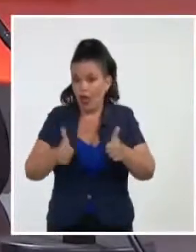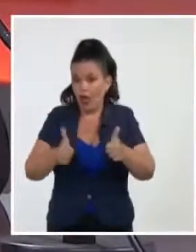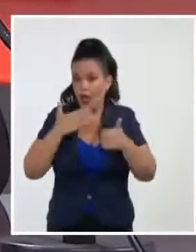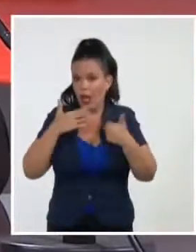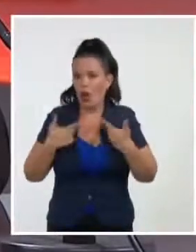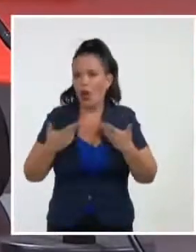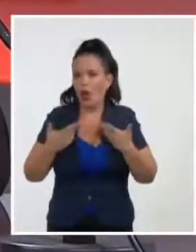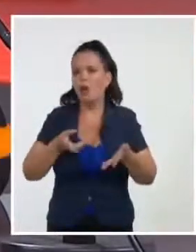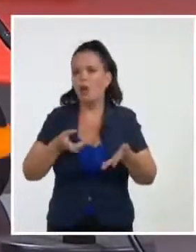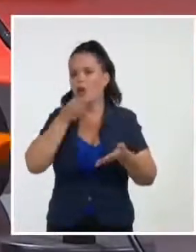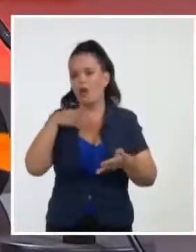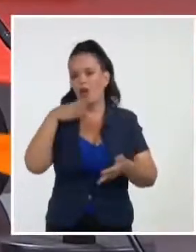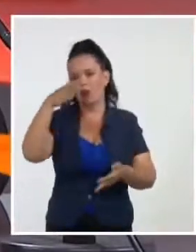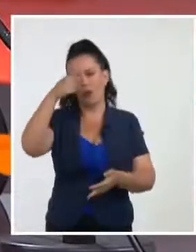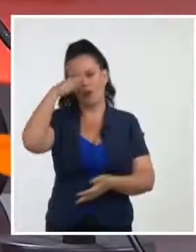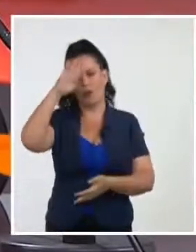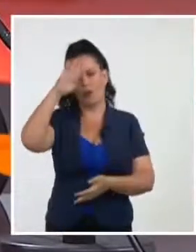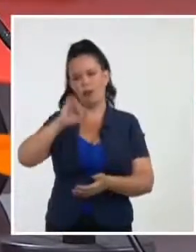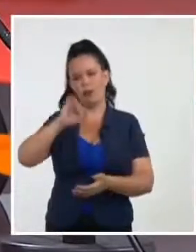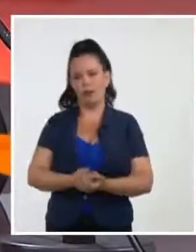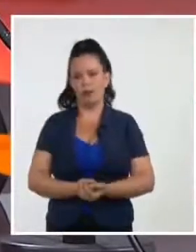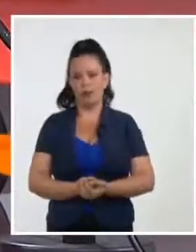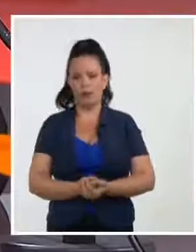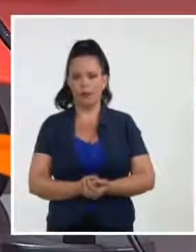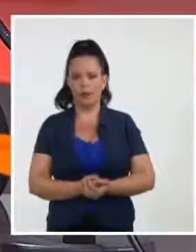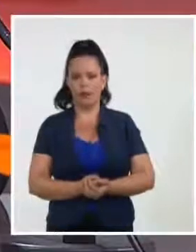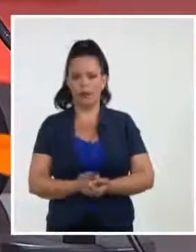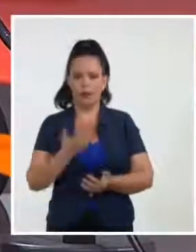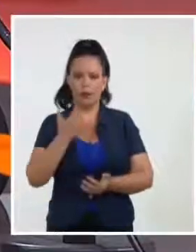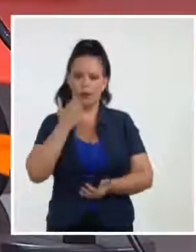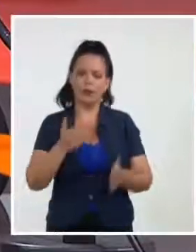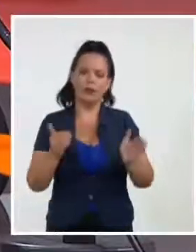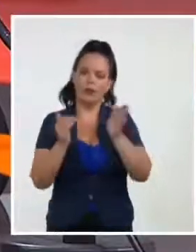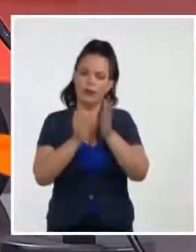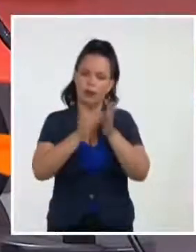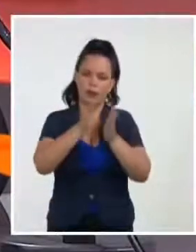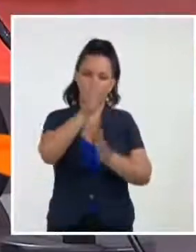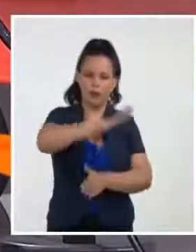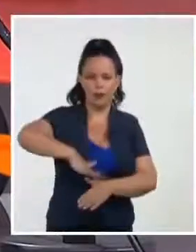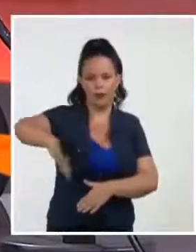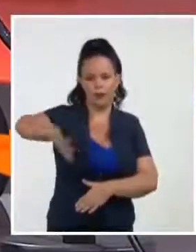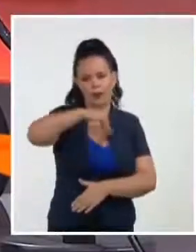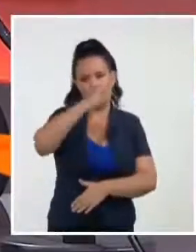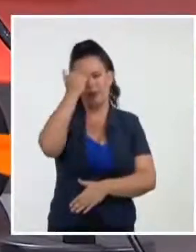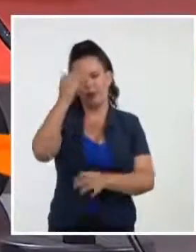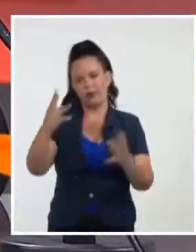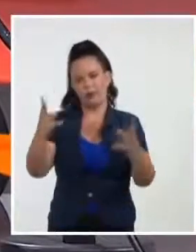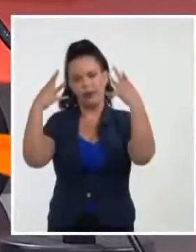la Mesa Redonda y bueno, y a todas las personas que están en este momento informándose con la Mesa Redonda.